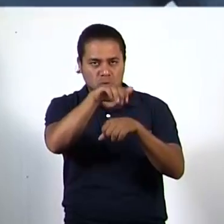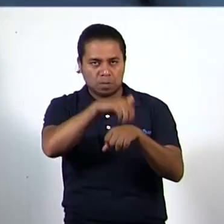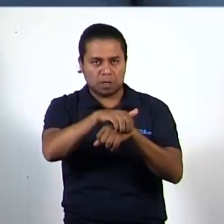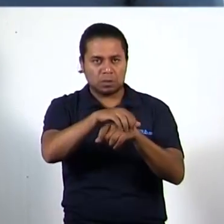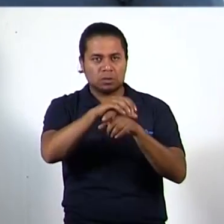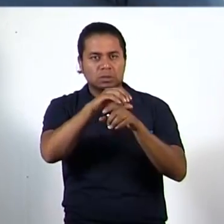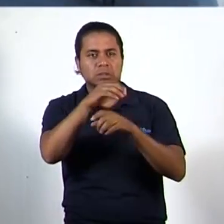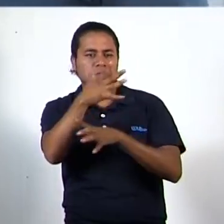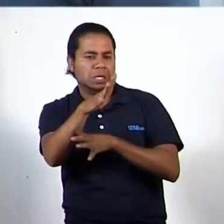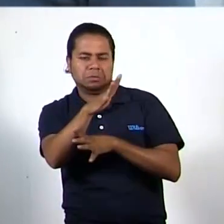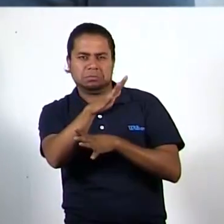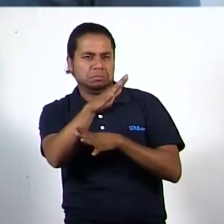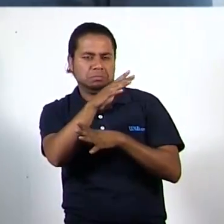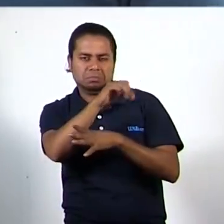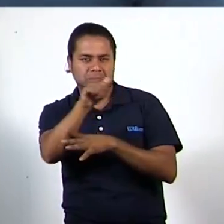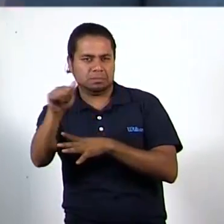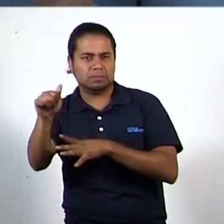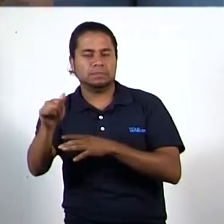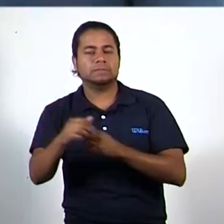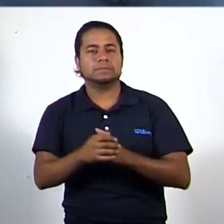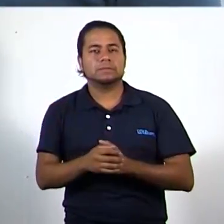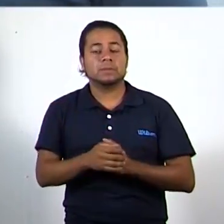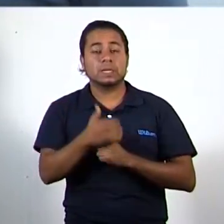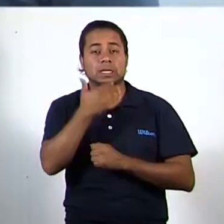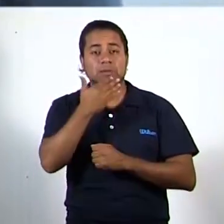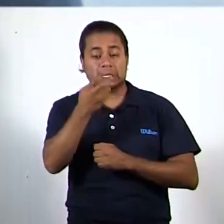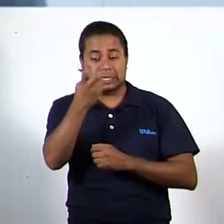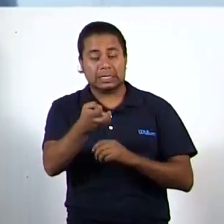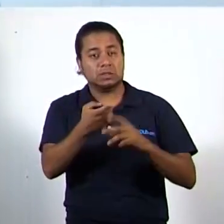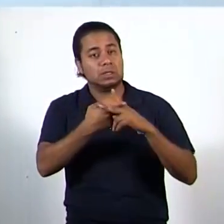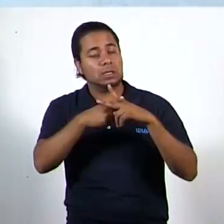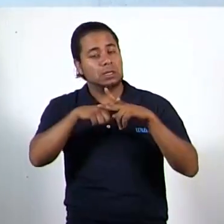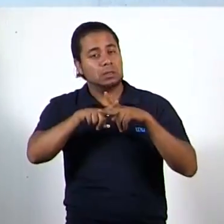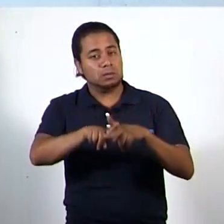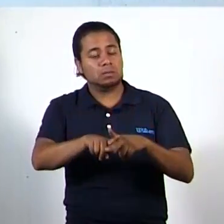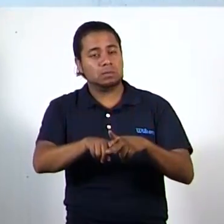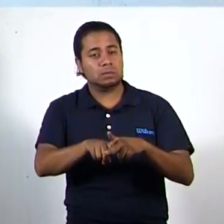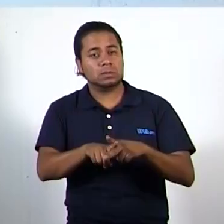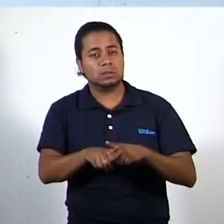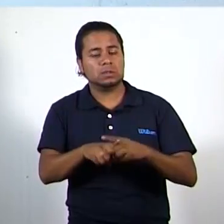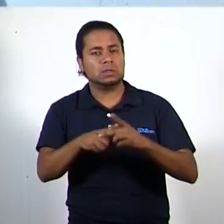10 símbolos. Bien, a partir de ahí entonces vamos